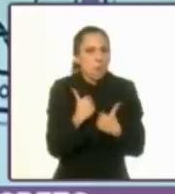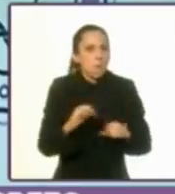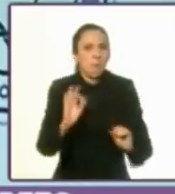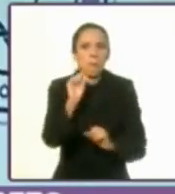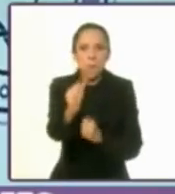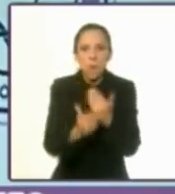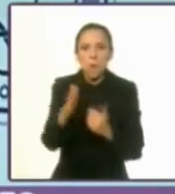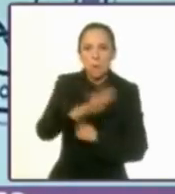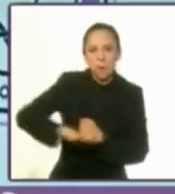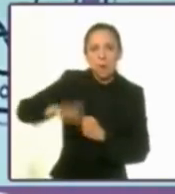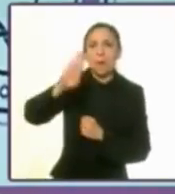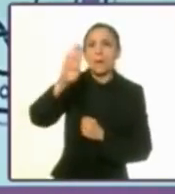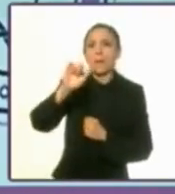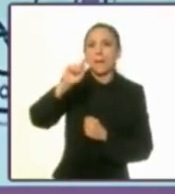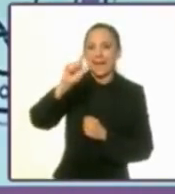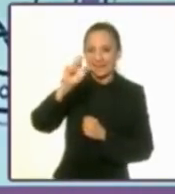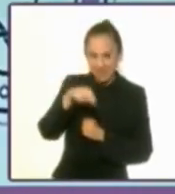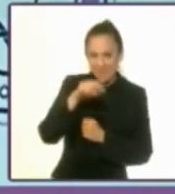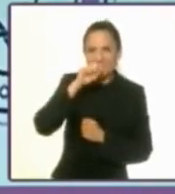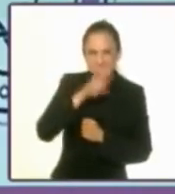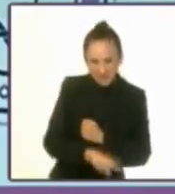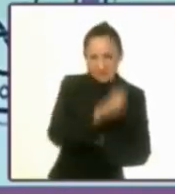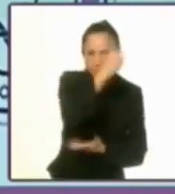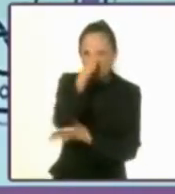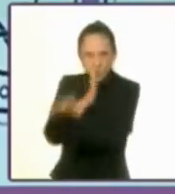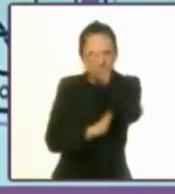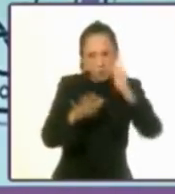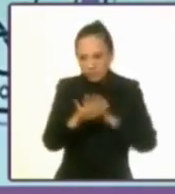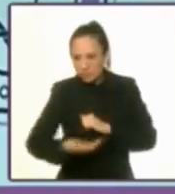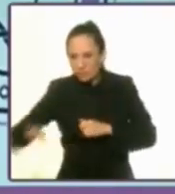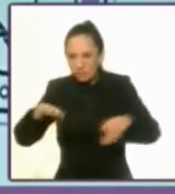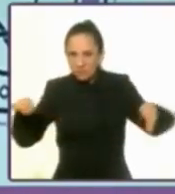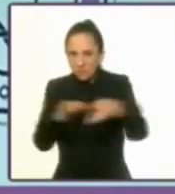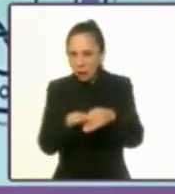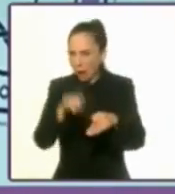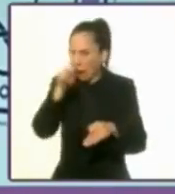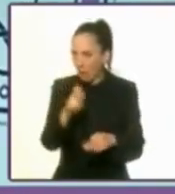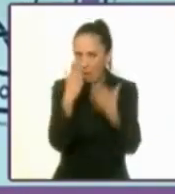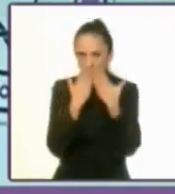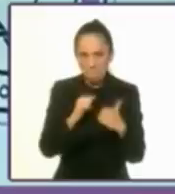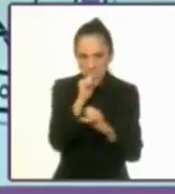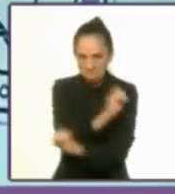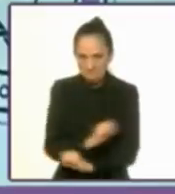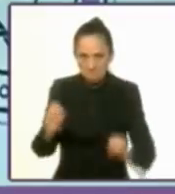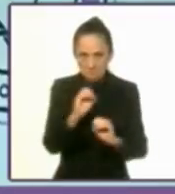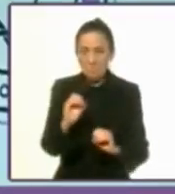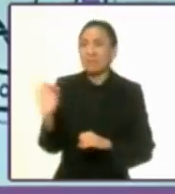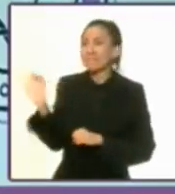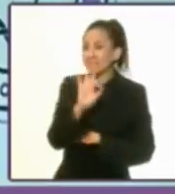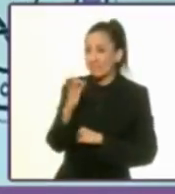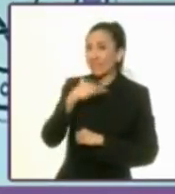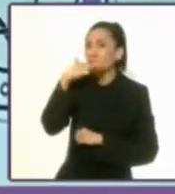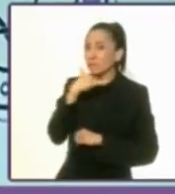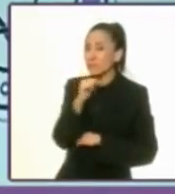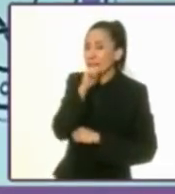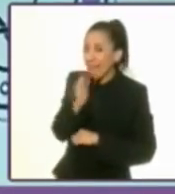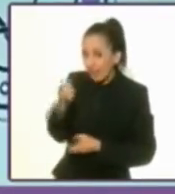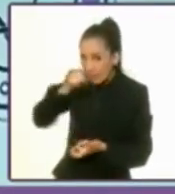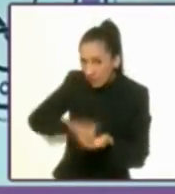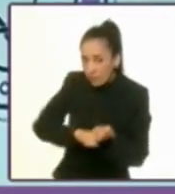del bosque saben cuánto podría haber costado sin corrupción este puente